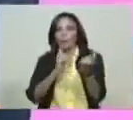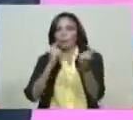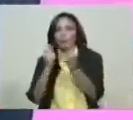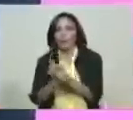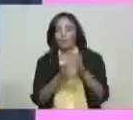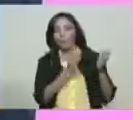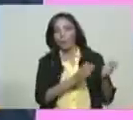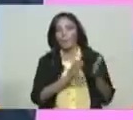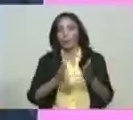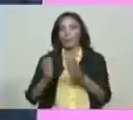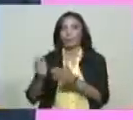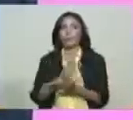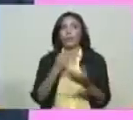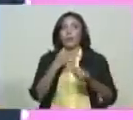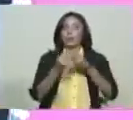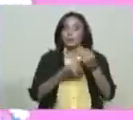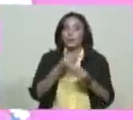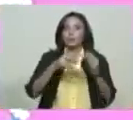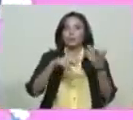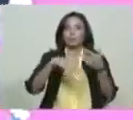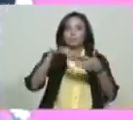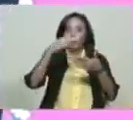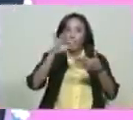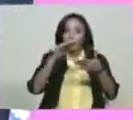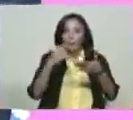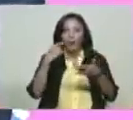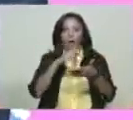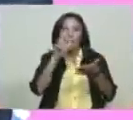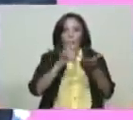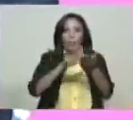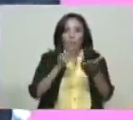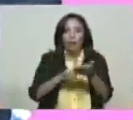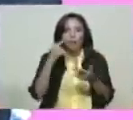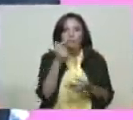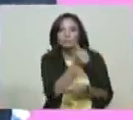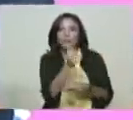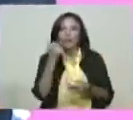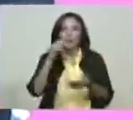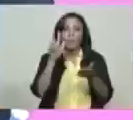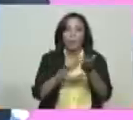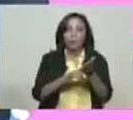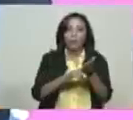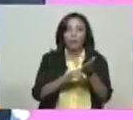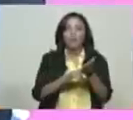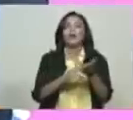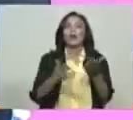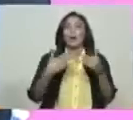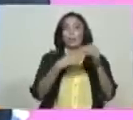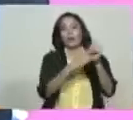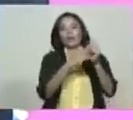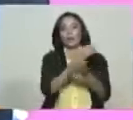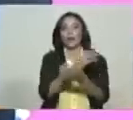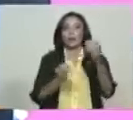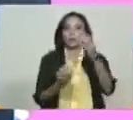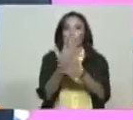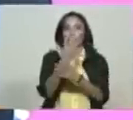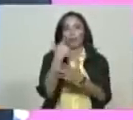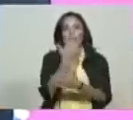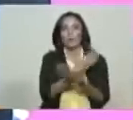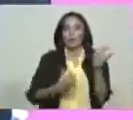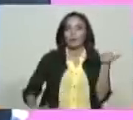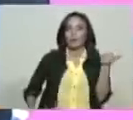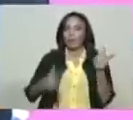fueron elaborados, revisados, aprobados personalmente por nuestro líder fundador y